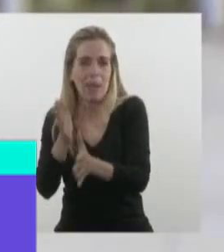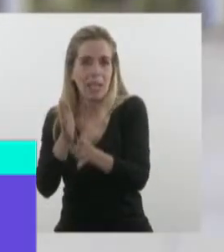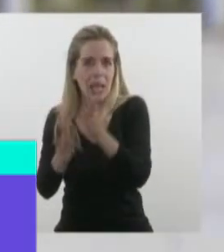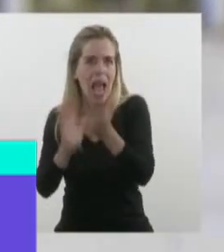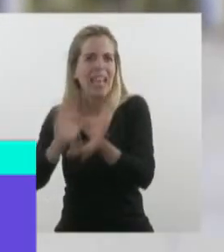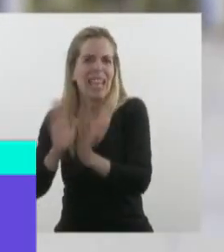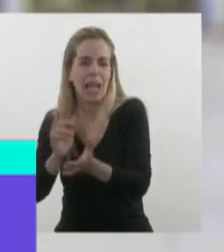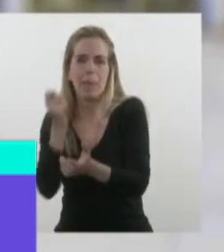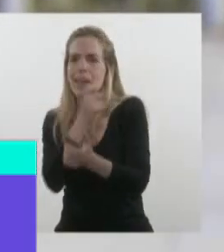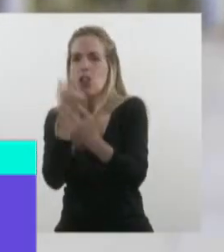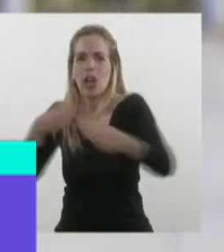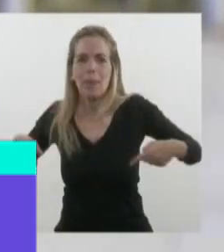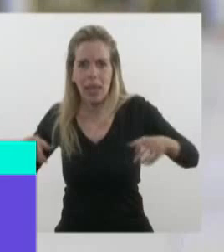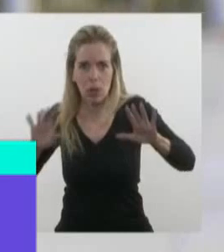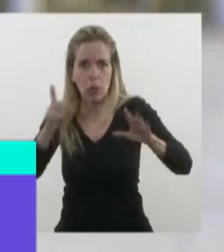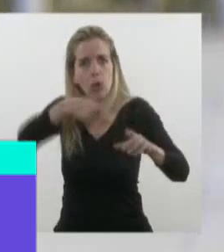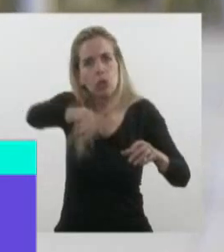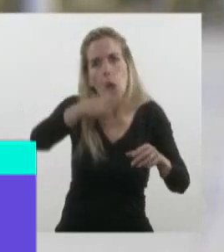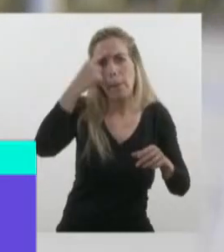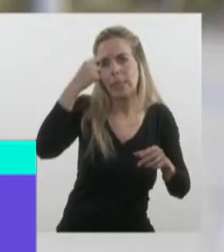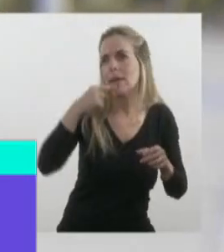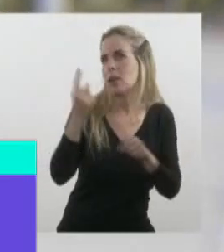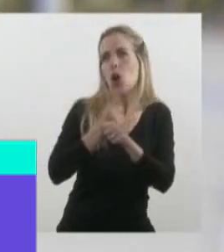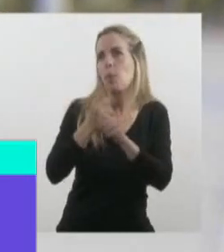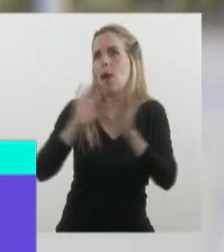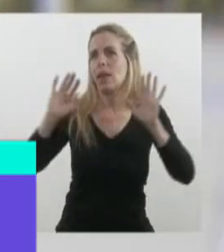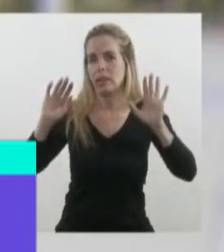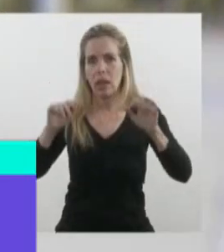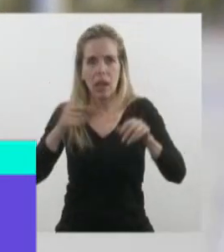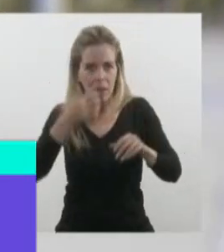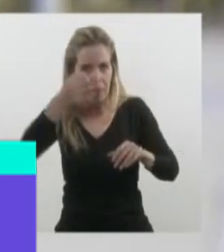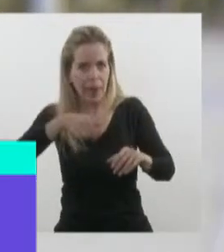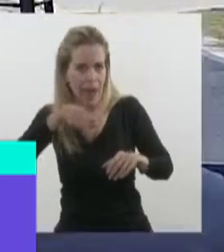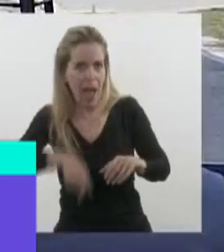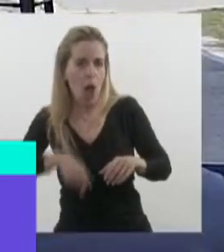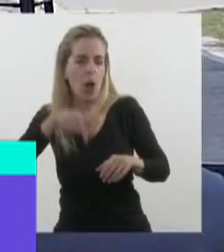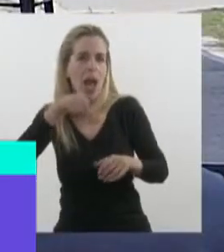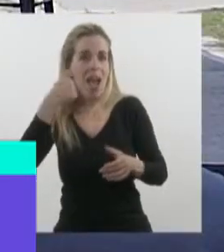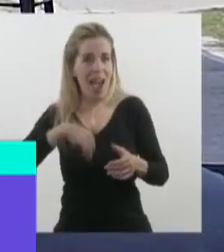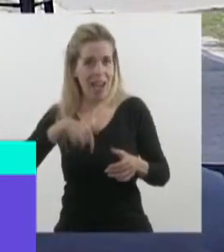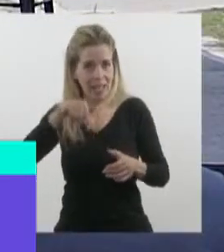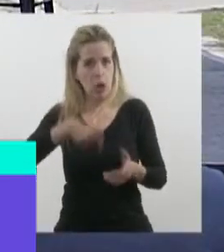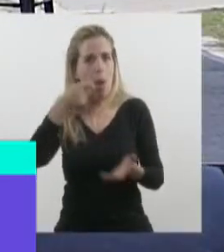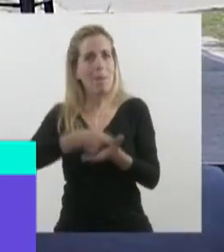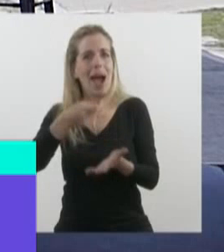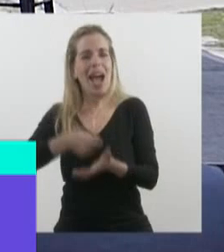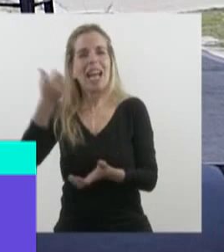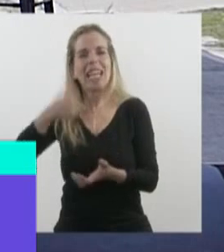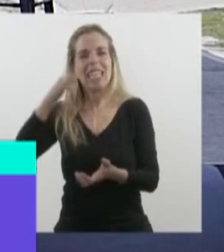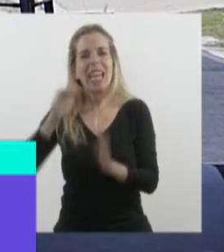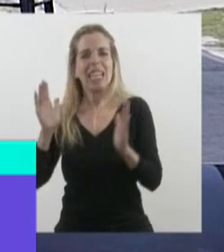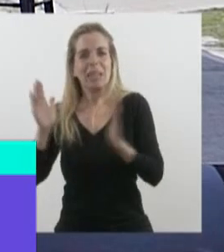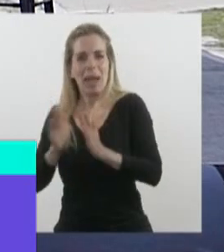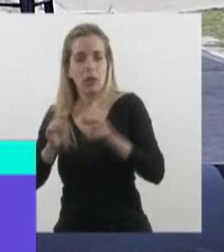mintiendo, esto es imposible de hacer. Los argentinos hoy pagan mucho menos tasa de interés y los abuelos y abuelas nuestras